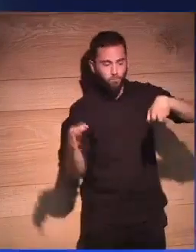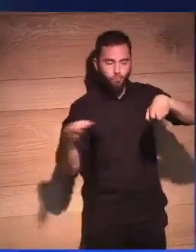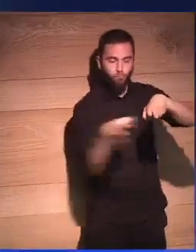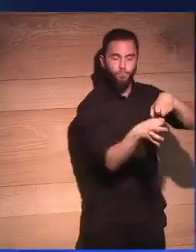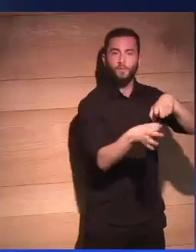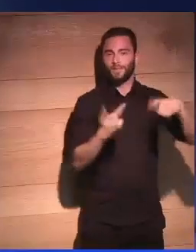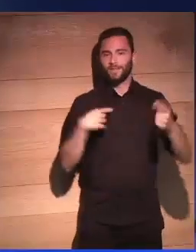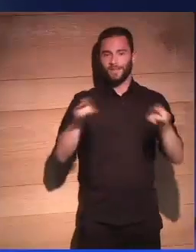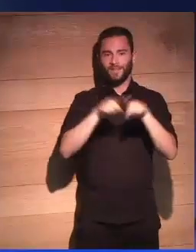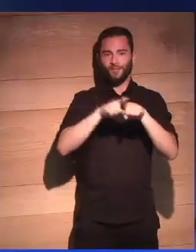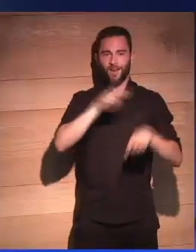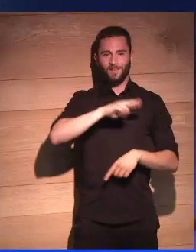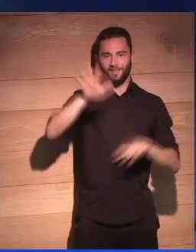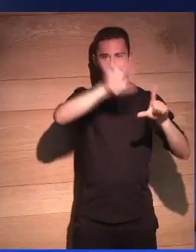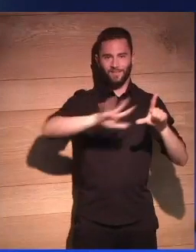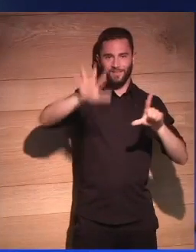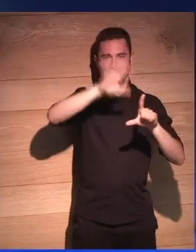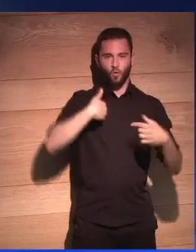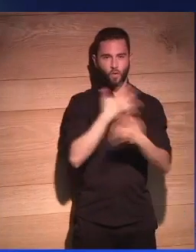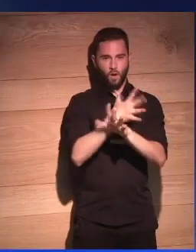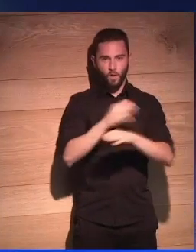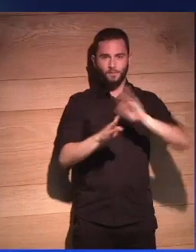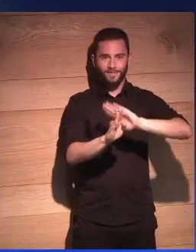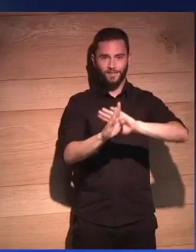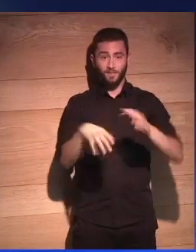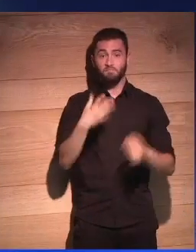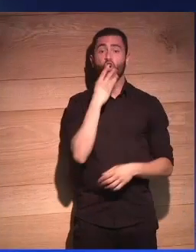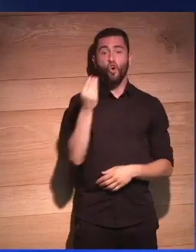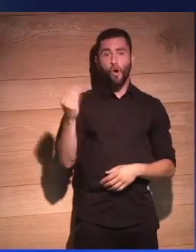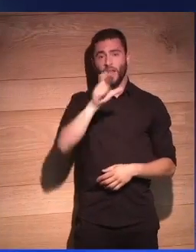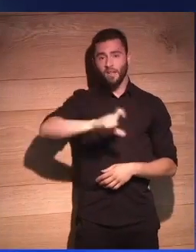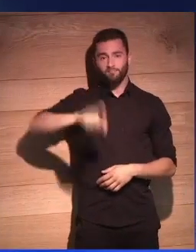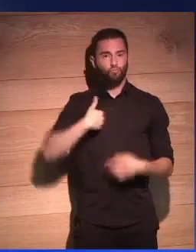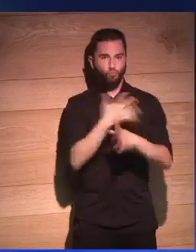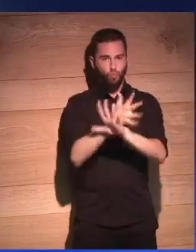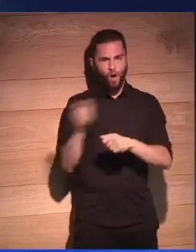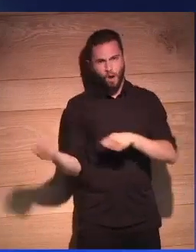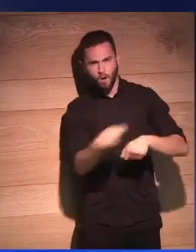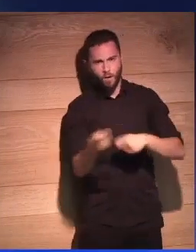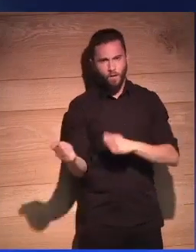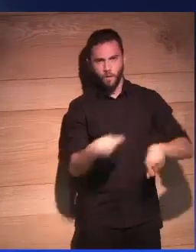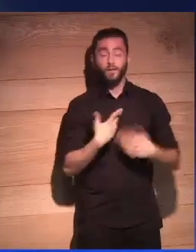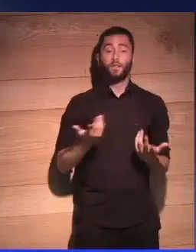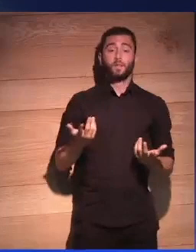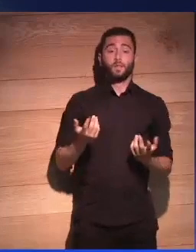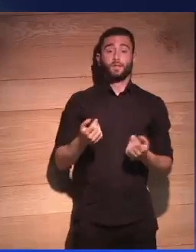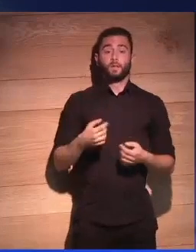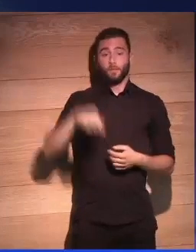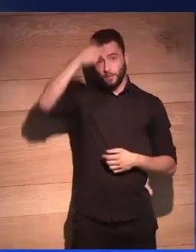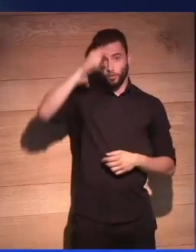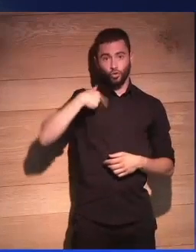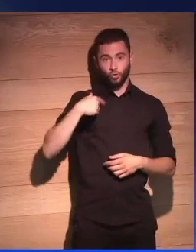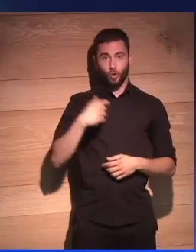sigo jugando y jugando a un nivel bastante alto con chicos muy jóvenes, ¿no? Y estamos jugando yo y mi equipo, soy